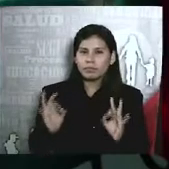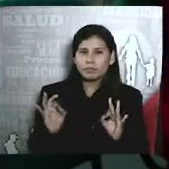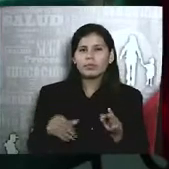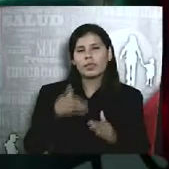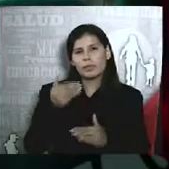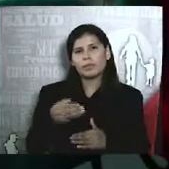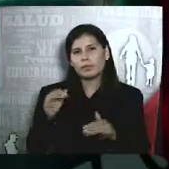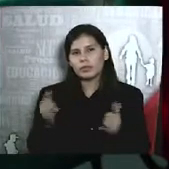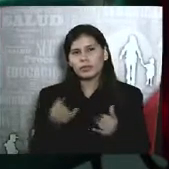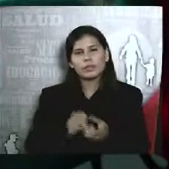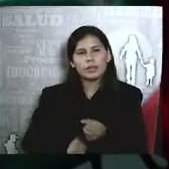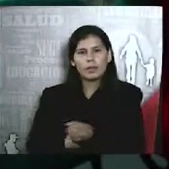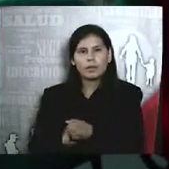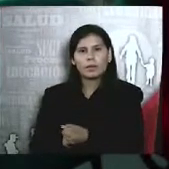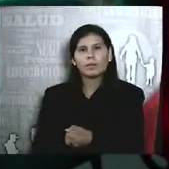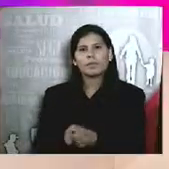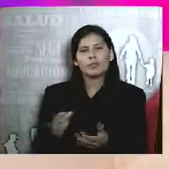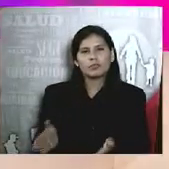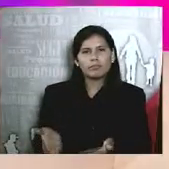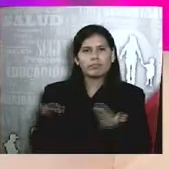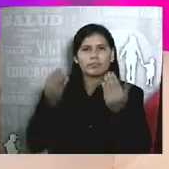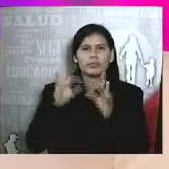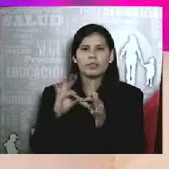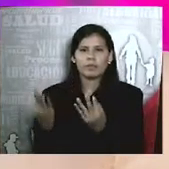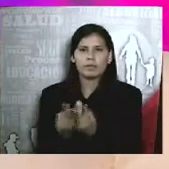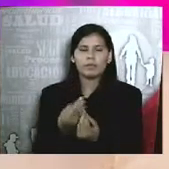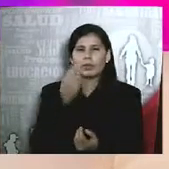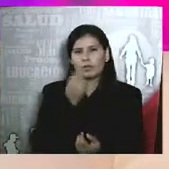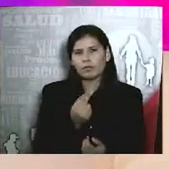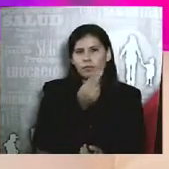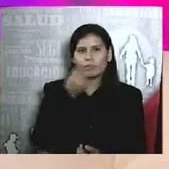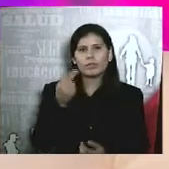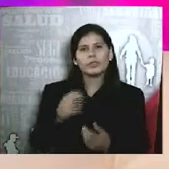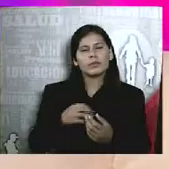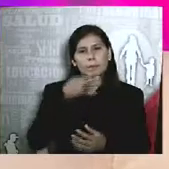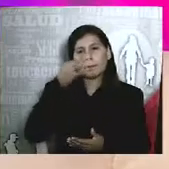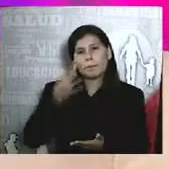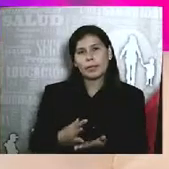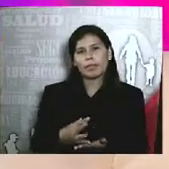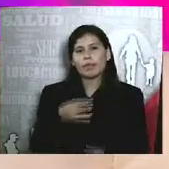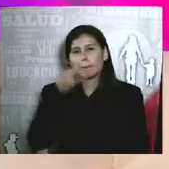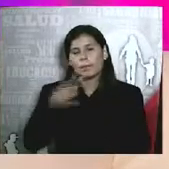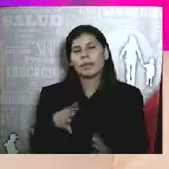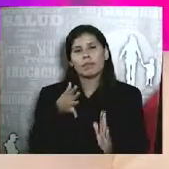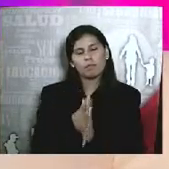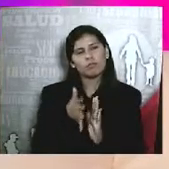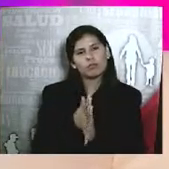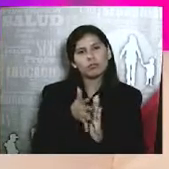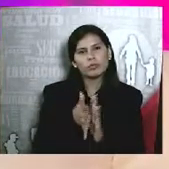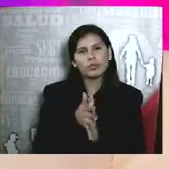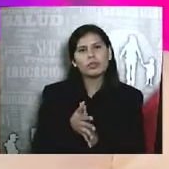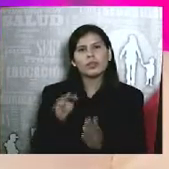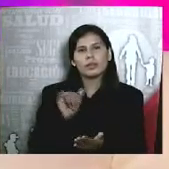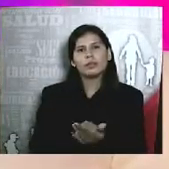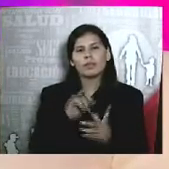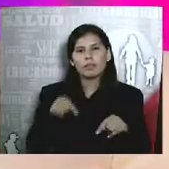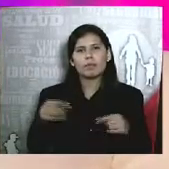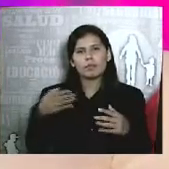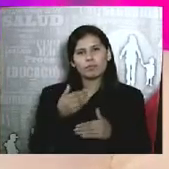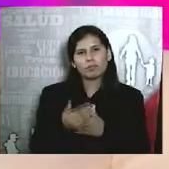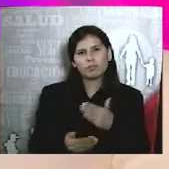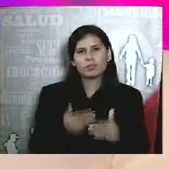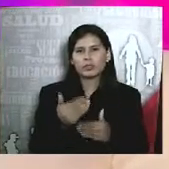rigurosidad. Pero igual ellos se comprometieron con contribuir a la verdad, la memoria histórica y el proceso de reintegración, que